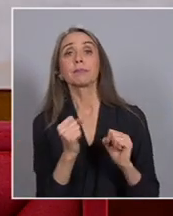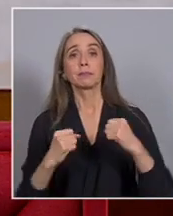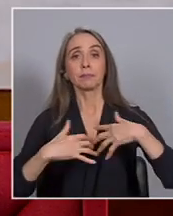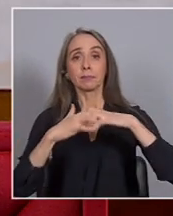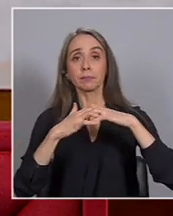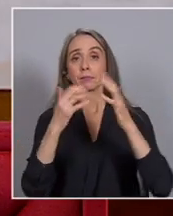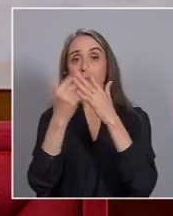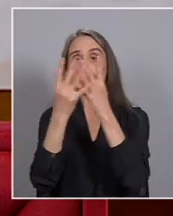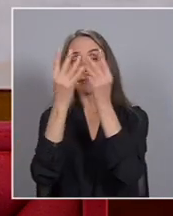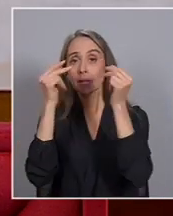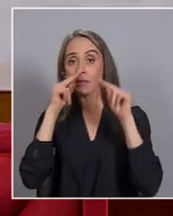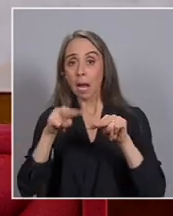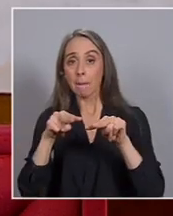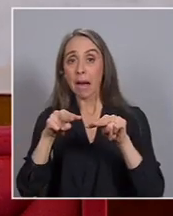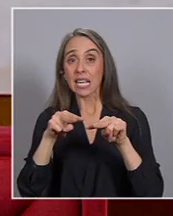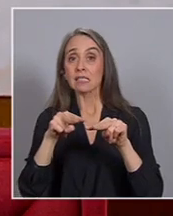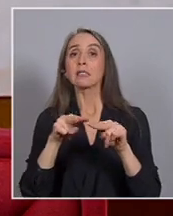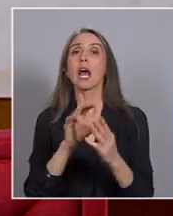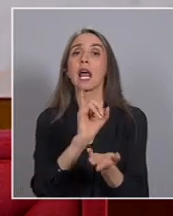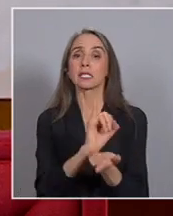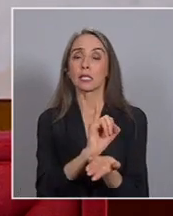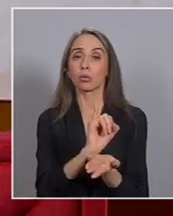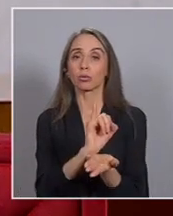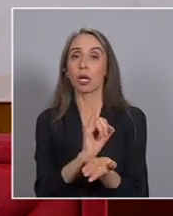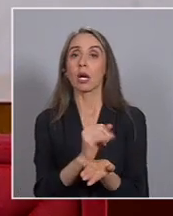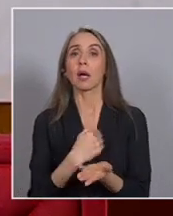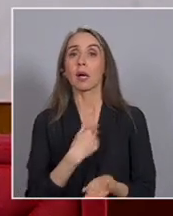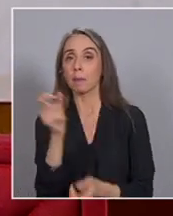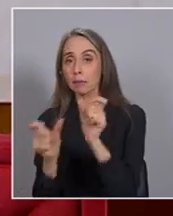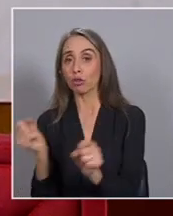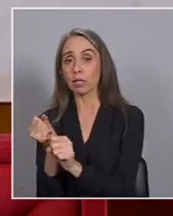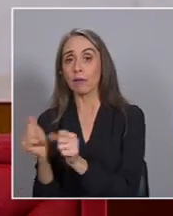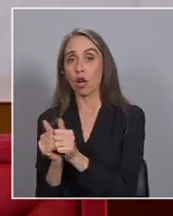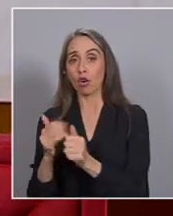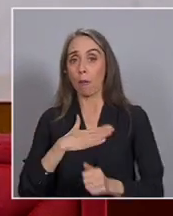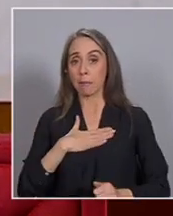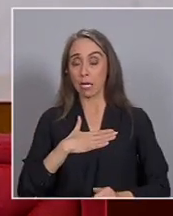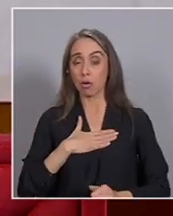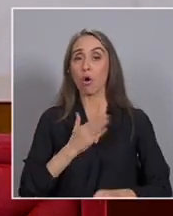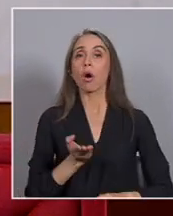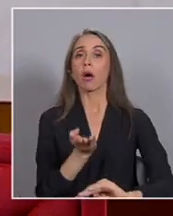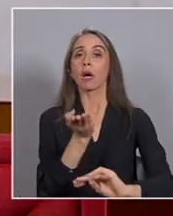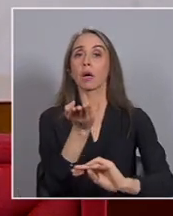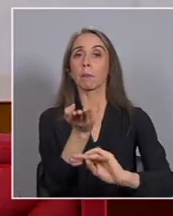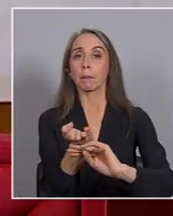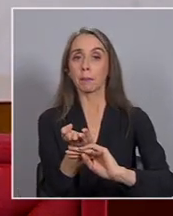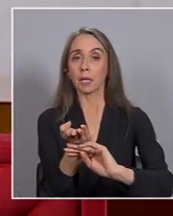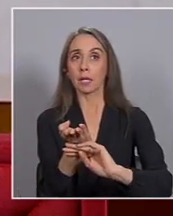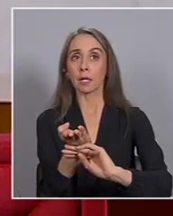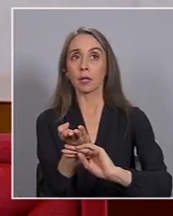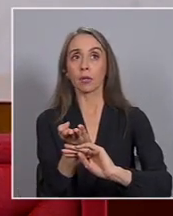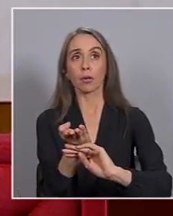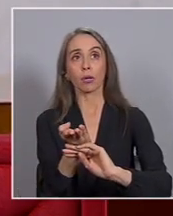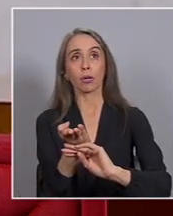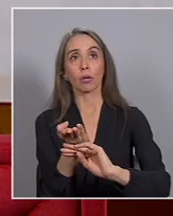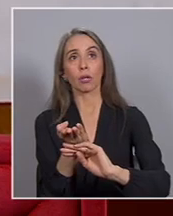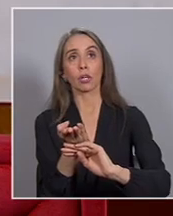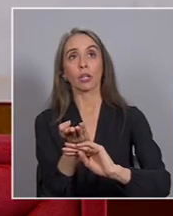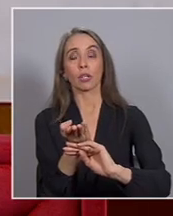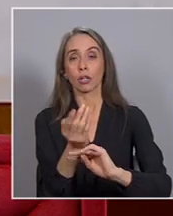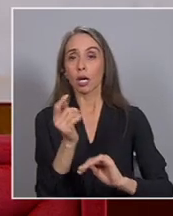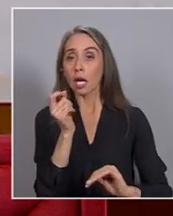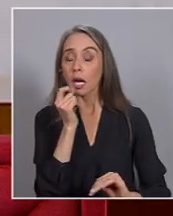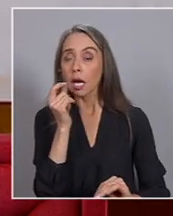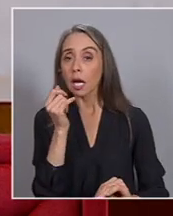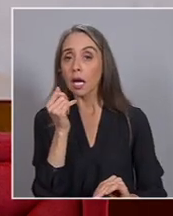de transparencia de las instituciones. A mis colaboradores les pido que nos enunciemos, que nos